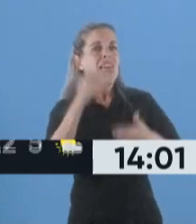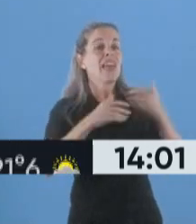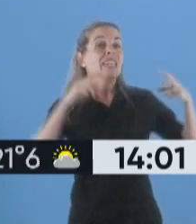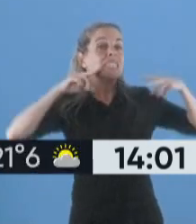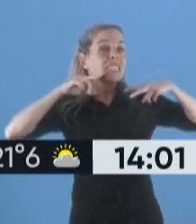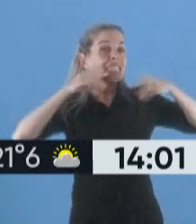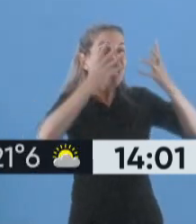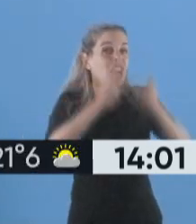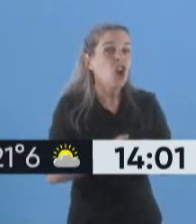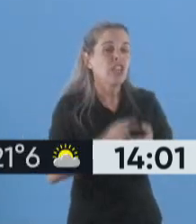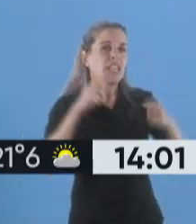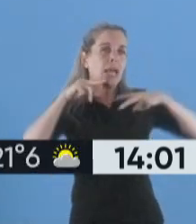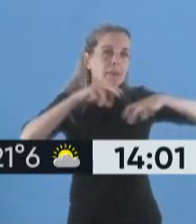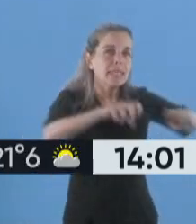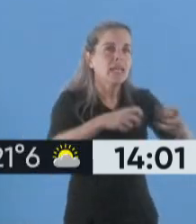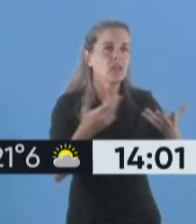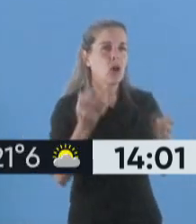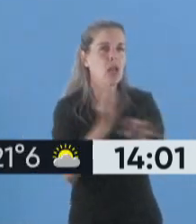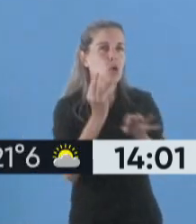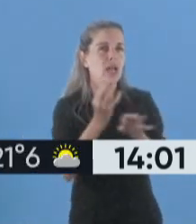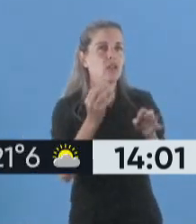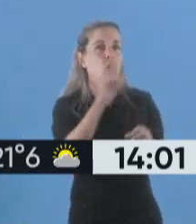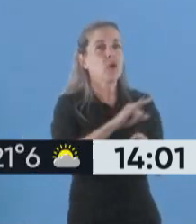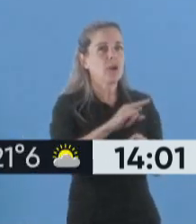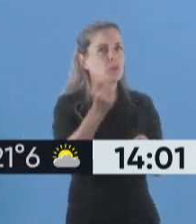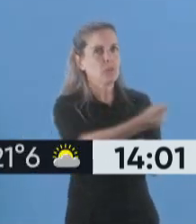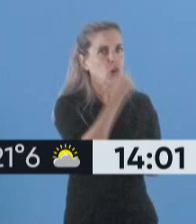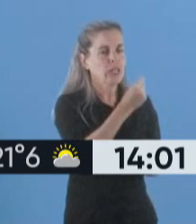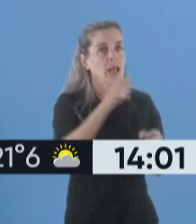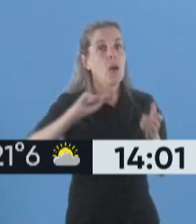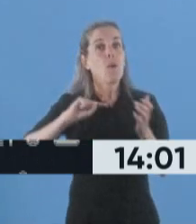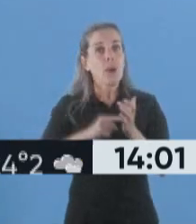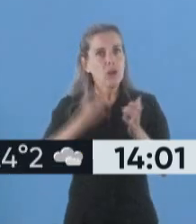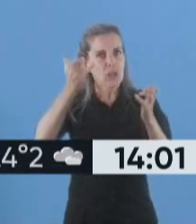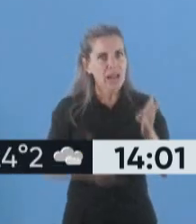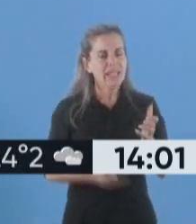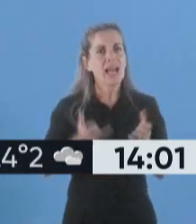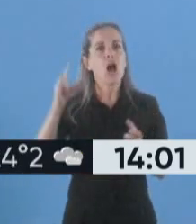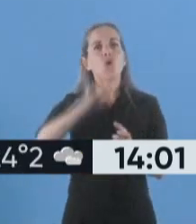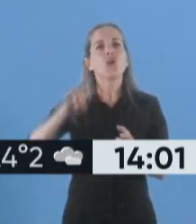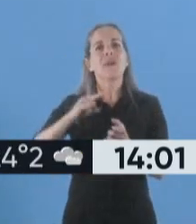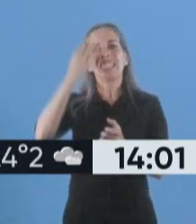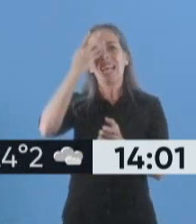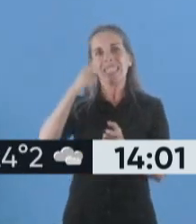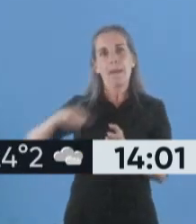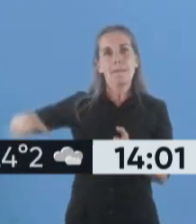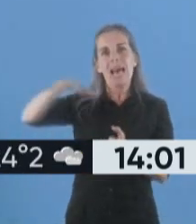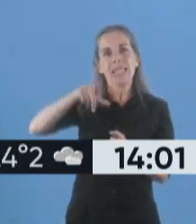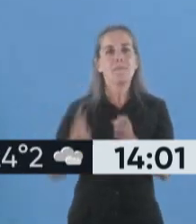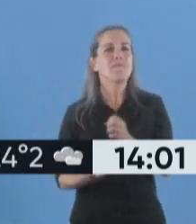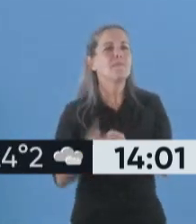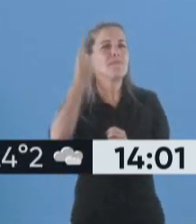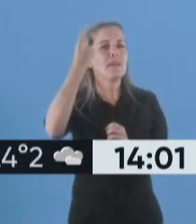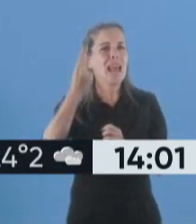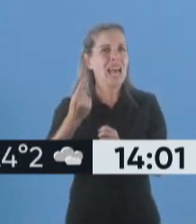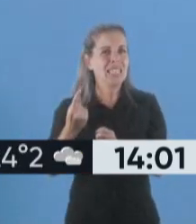universitaria. Miren, aquí en Buenos Aires hay otra universidad, la Universidad de San Martín. Fue de las primeras que nació. Ha